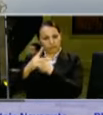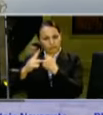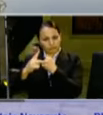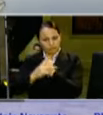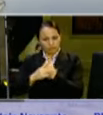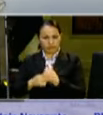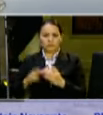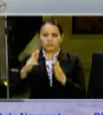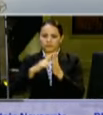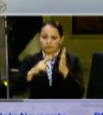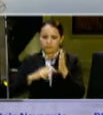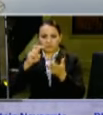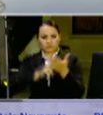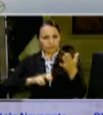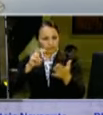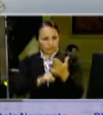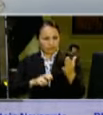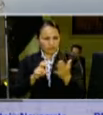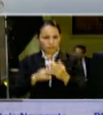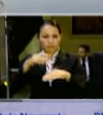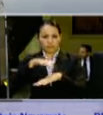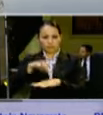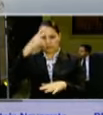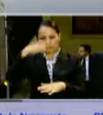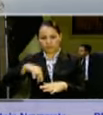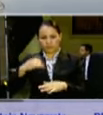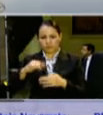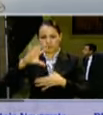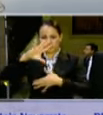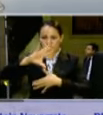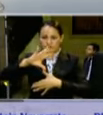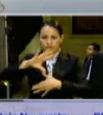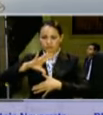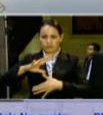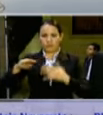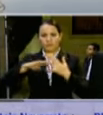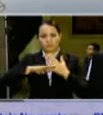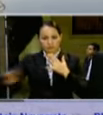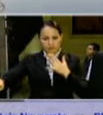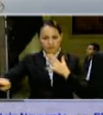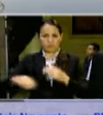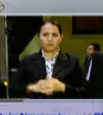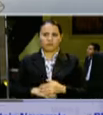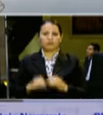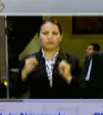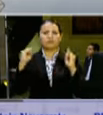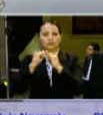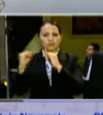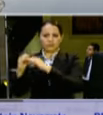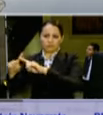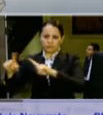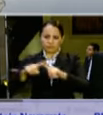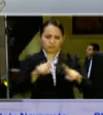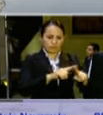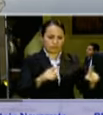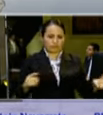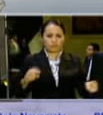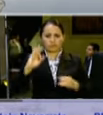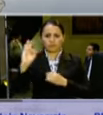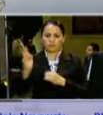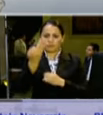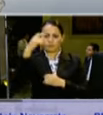reforma económica e institucional en México y América Latina, migración, instituciones de centralización y